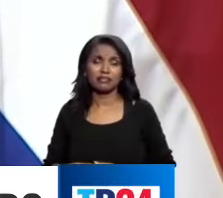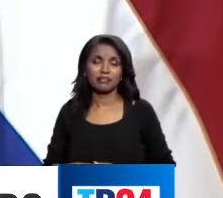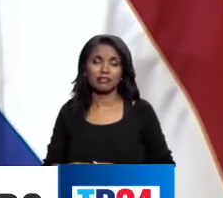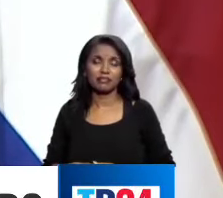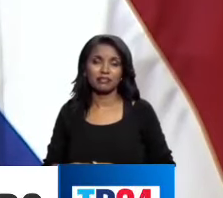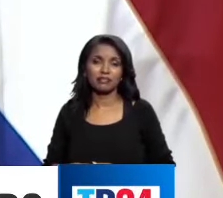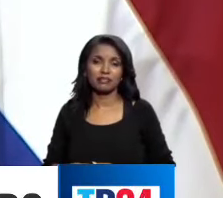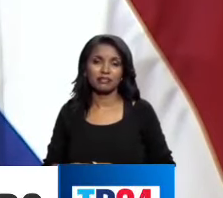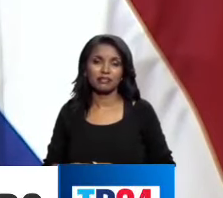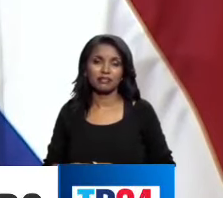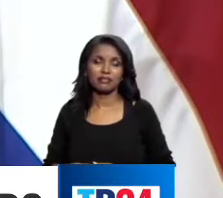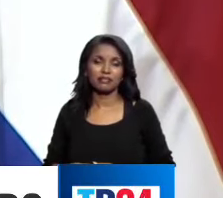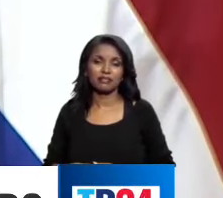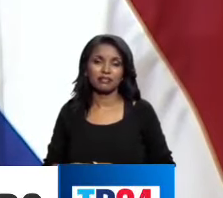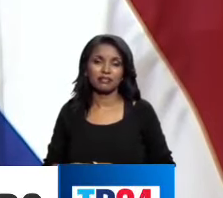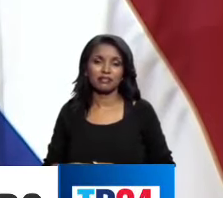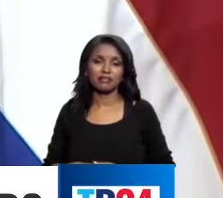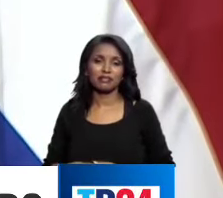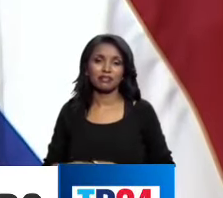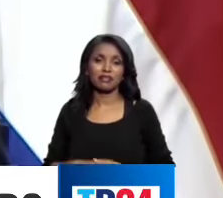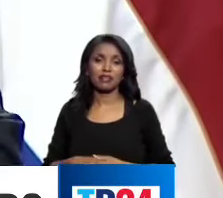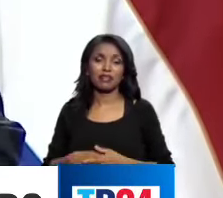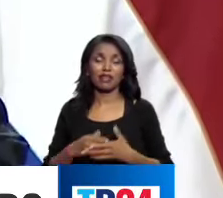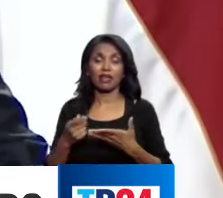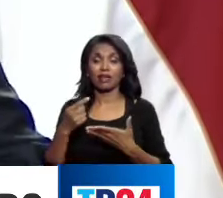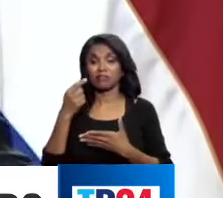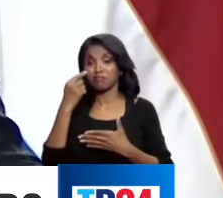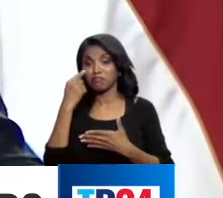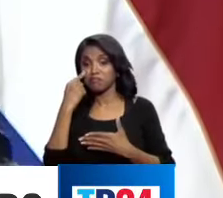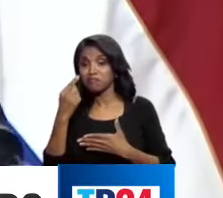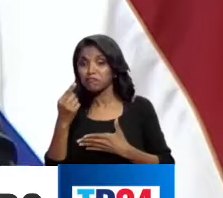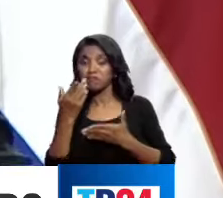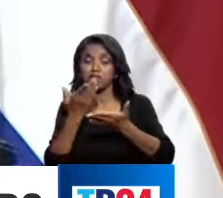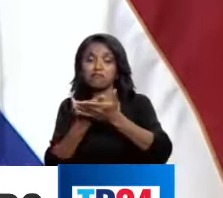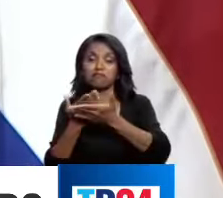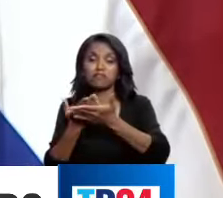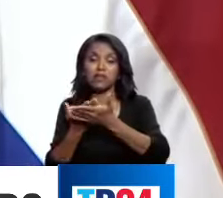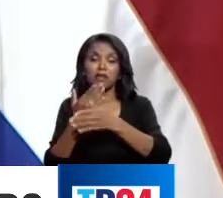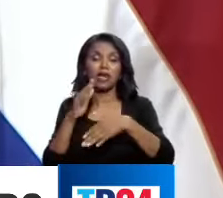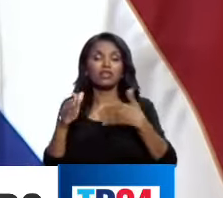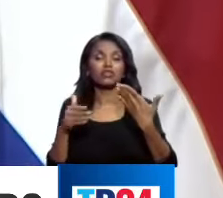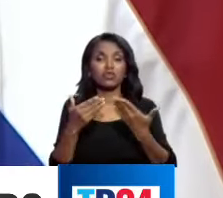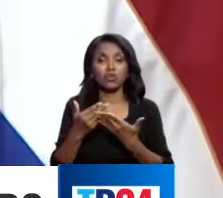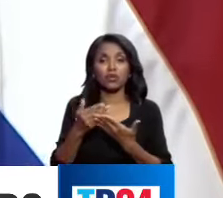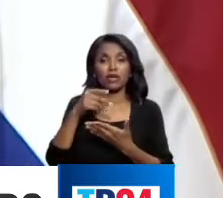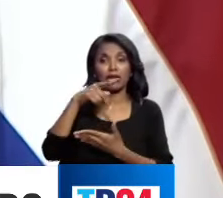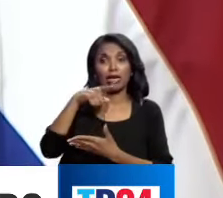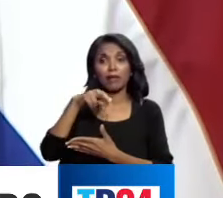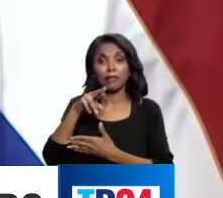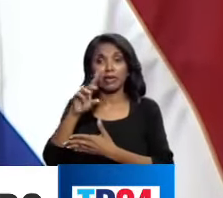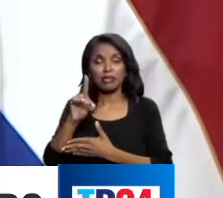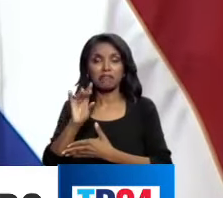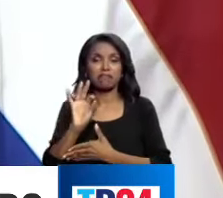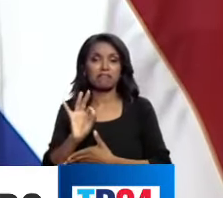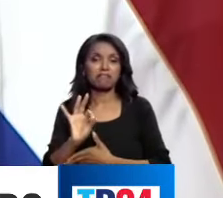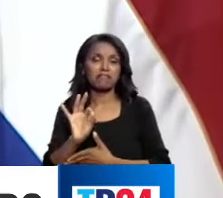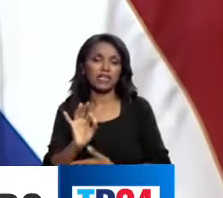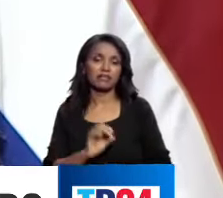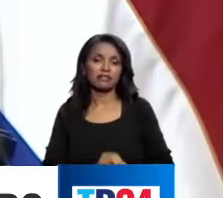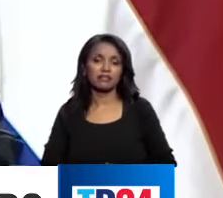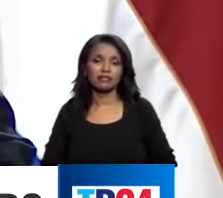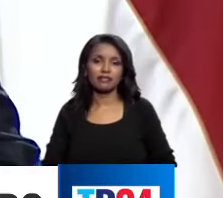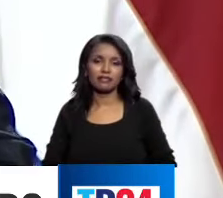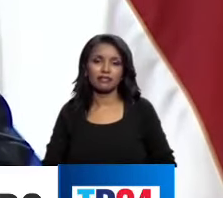realidad. Las encuestas son de carne y hueso y están en la calle. El PRD está encendiendo su